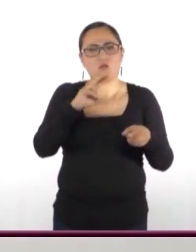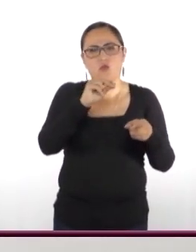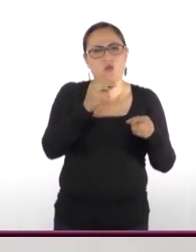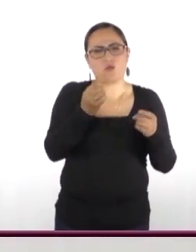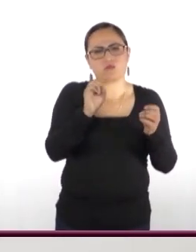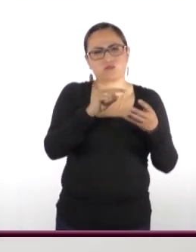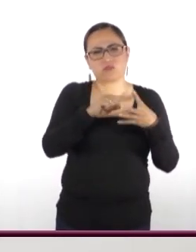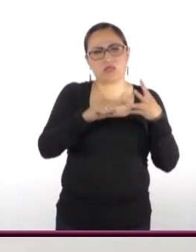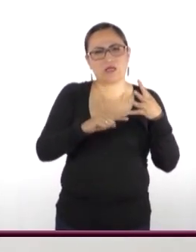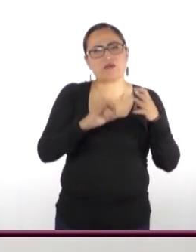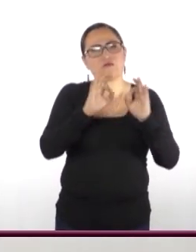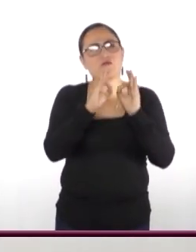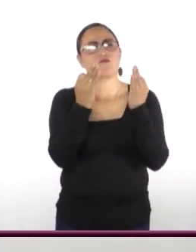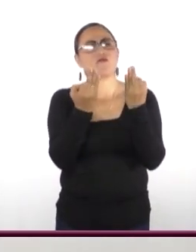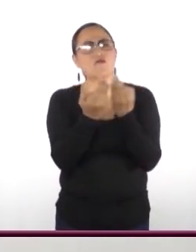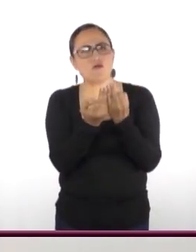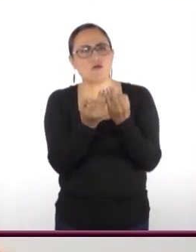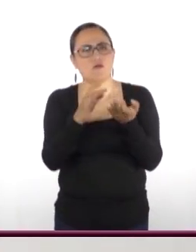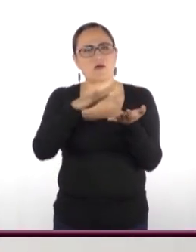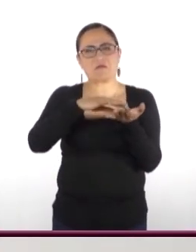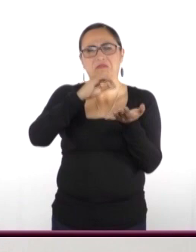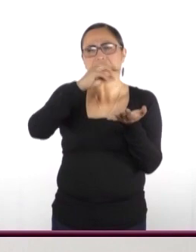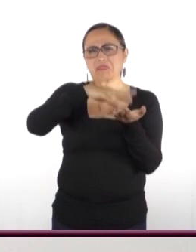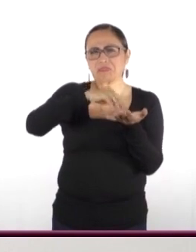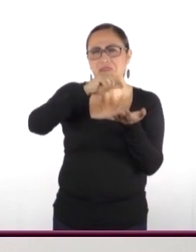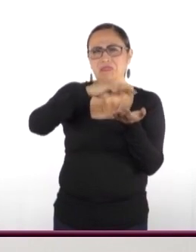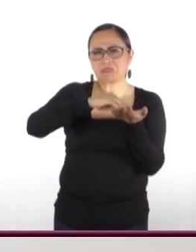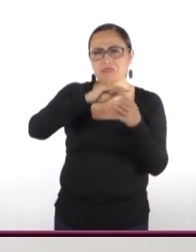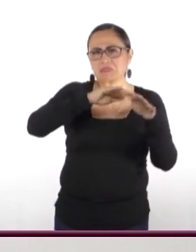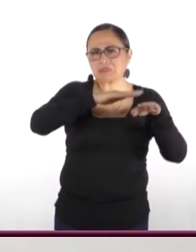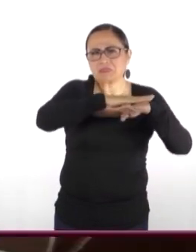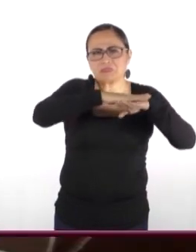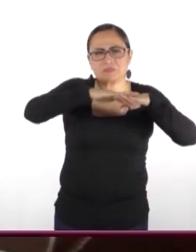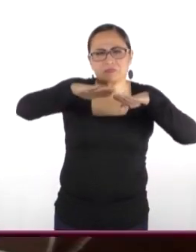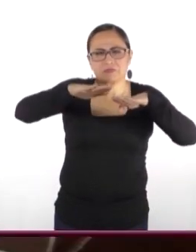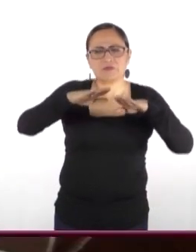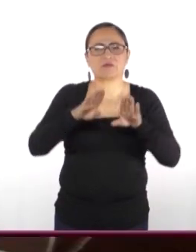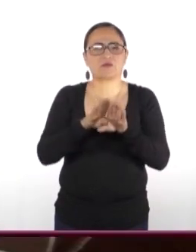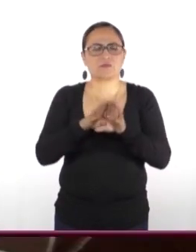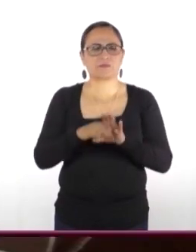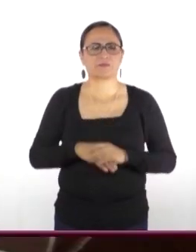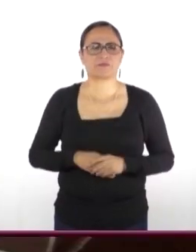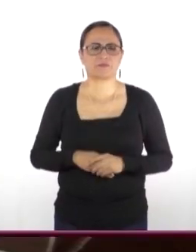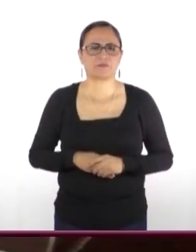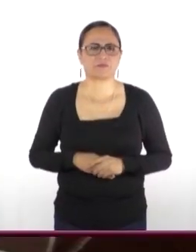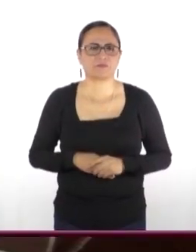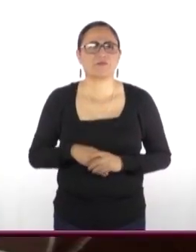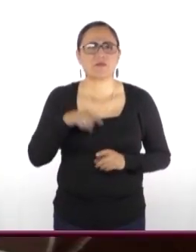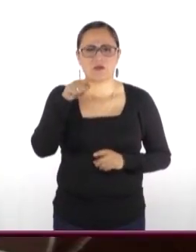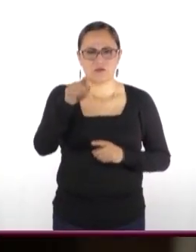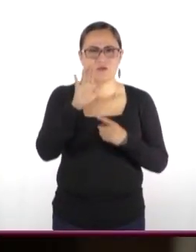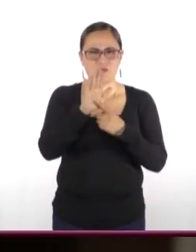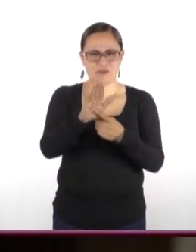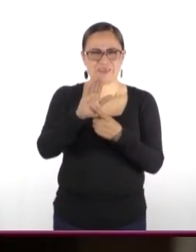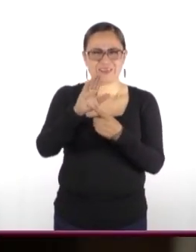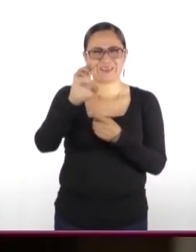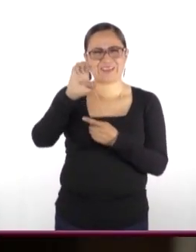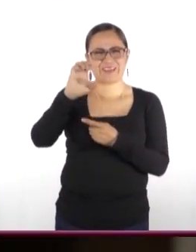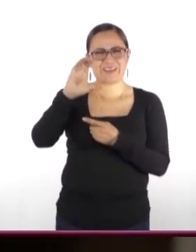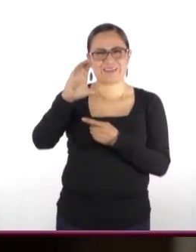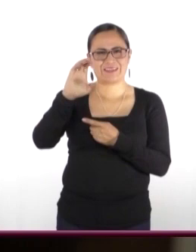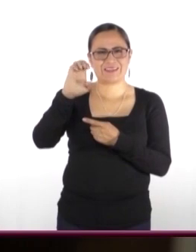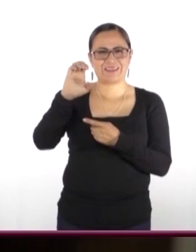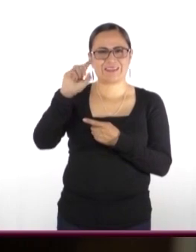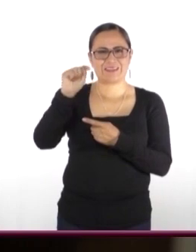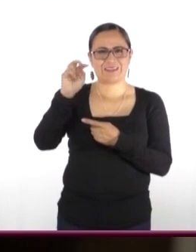muestra, y en uno de barrido vemos más su morfología, la textura, la superficie. Muy bien. Tú ahorita nos mostrabas